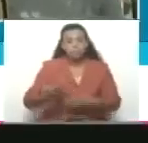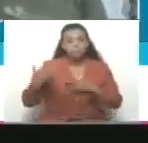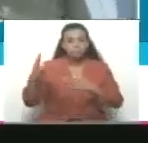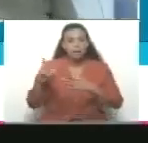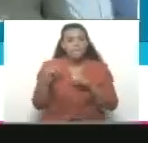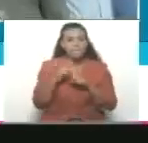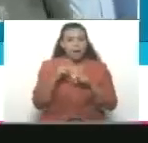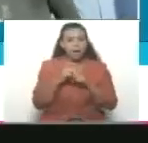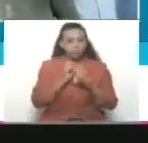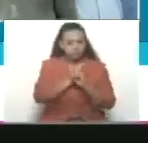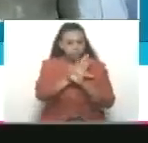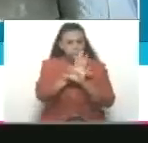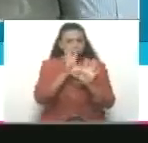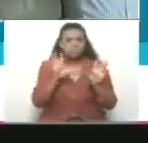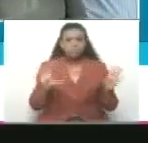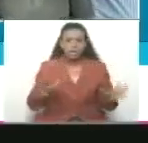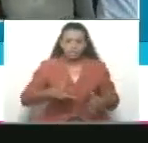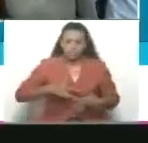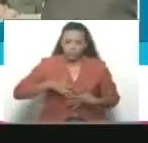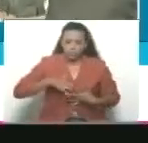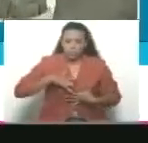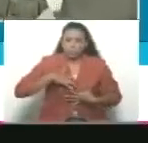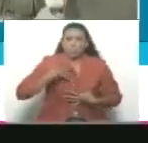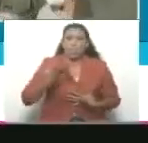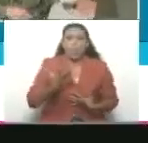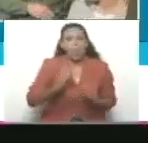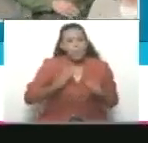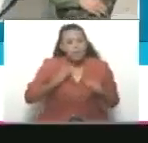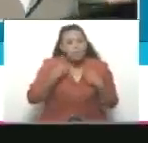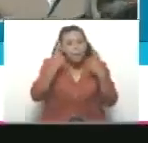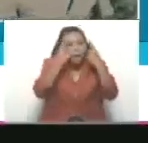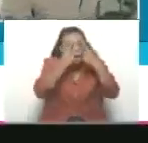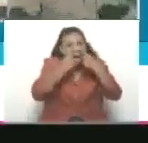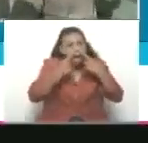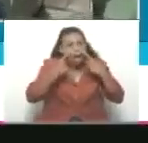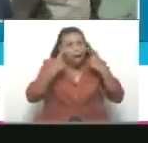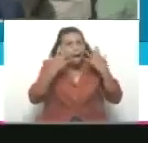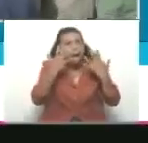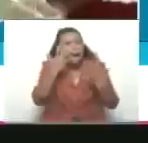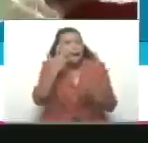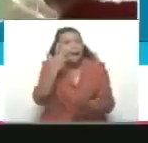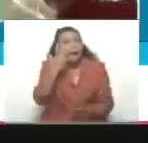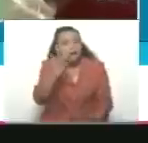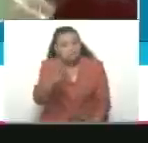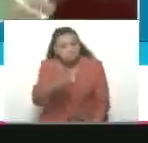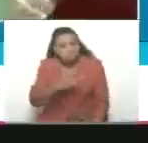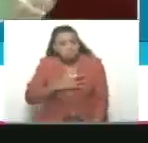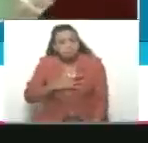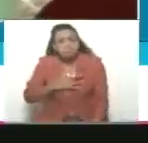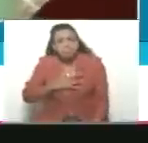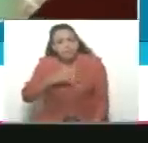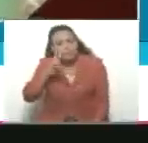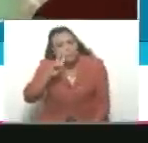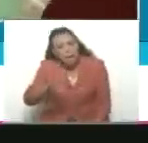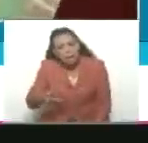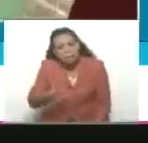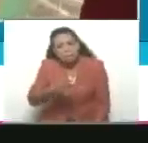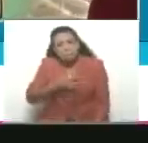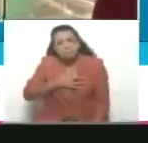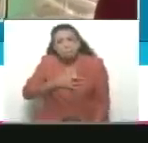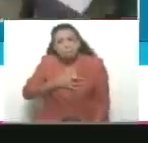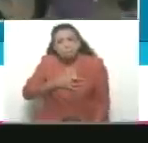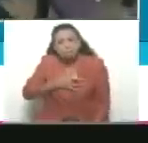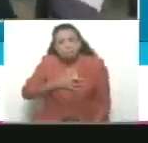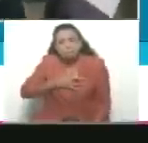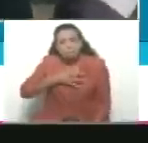esa palabra la dije ahí me nació de porque lo vi en los ojos de la gente sufriente del pueblo sufriente de la